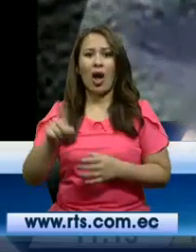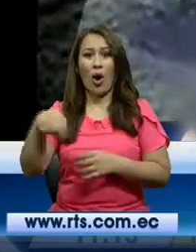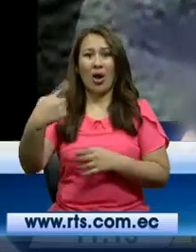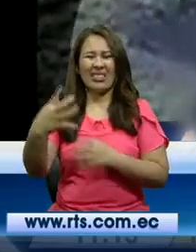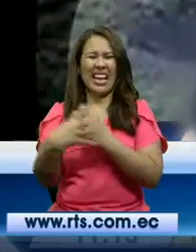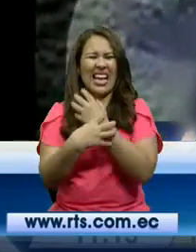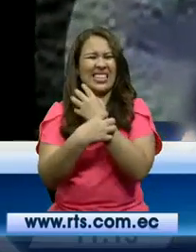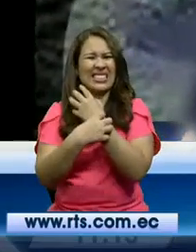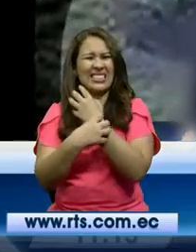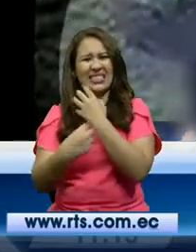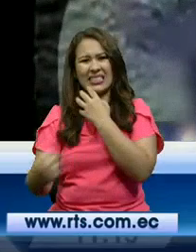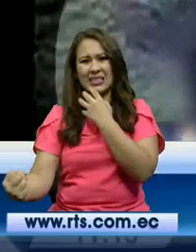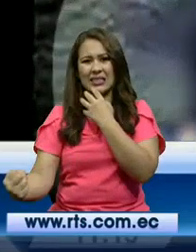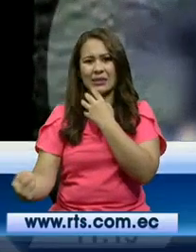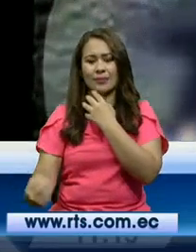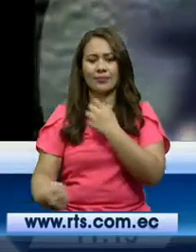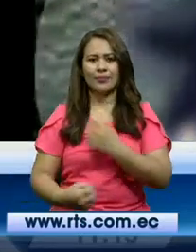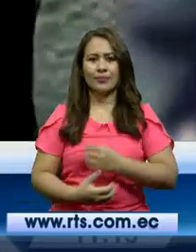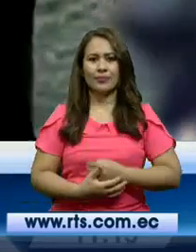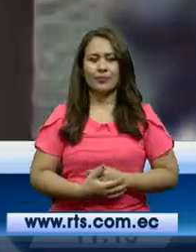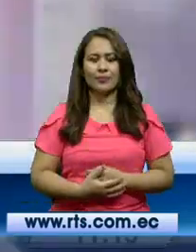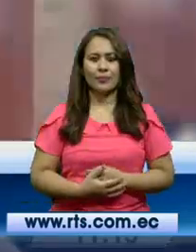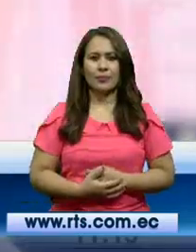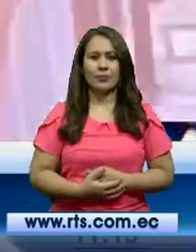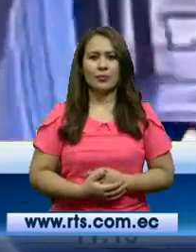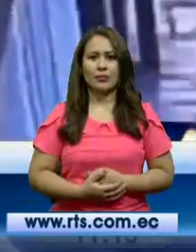poderosos que ella.